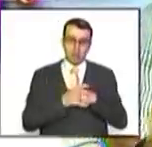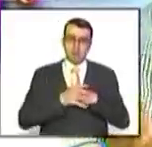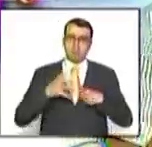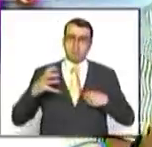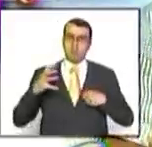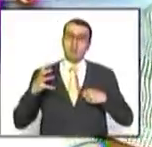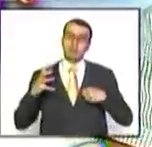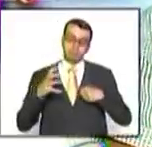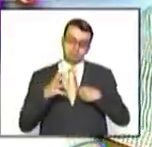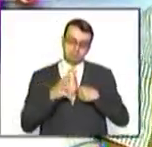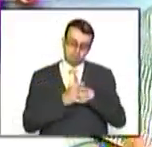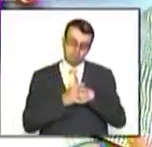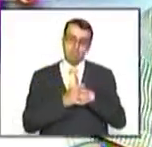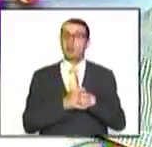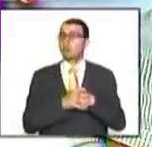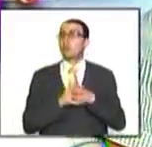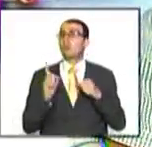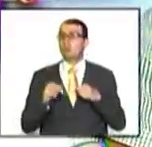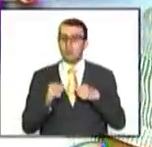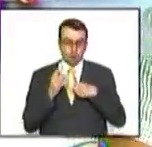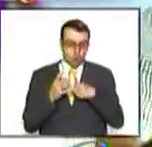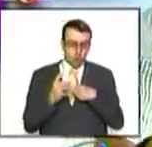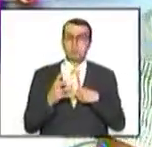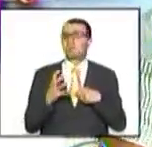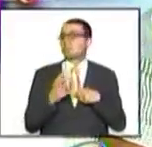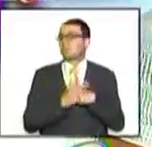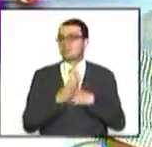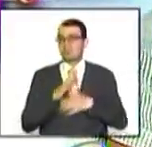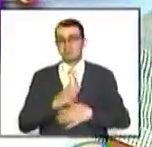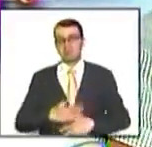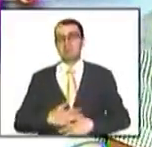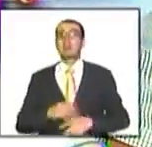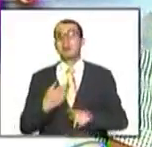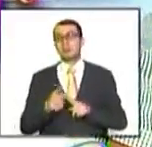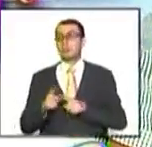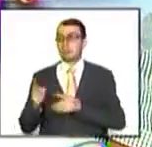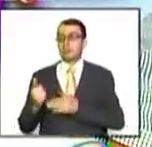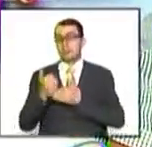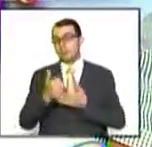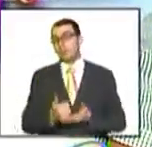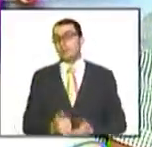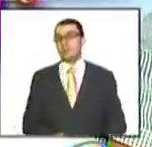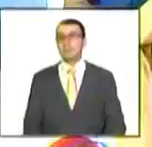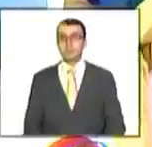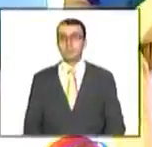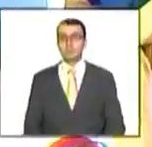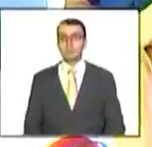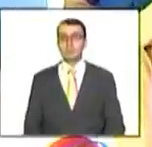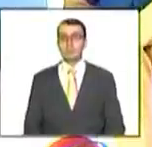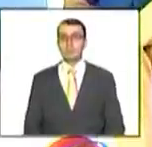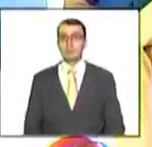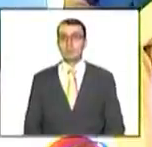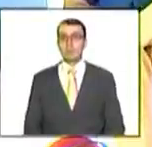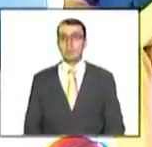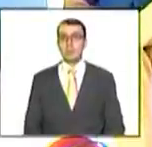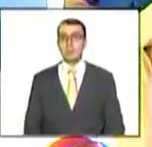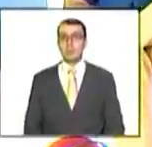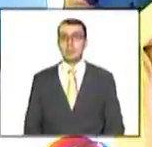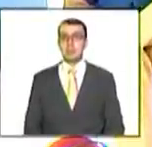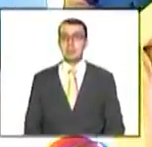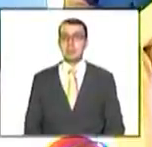sea, que tenemos una doble potencialización para todas este tipo de articulaciones. Es muy importante que